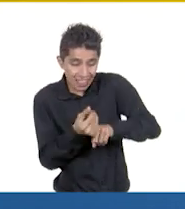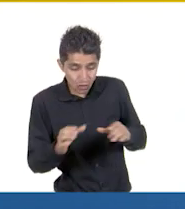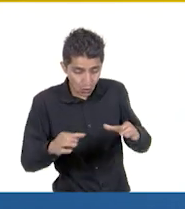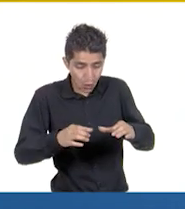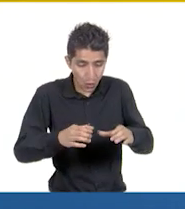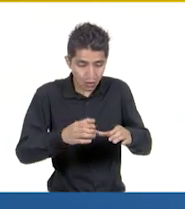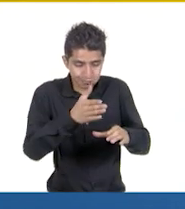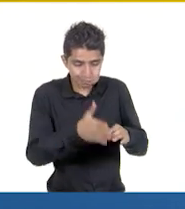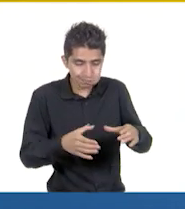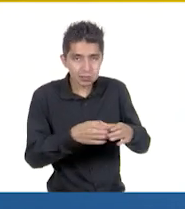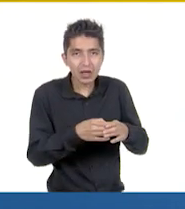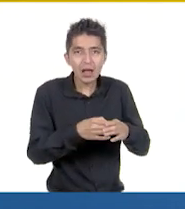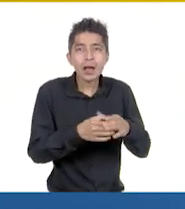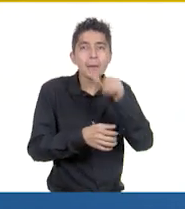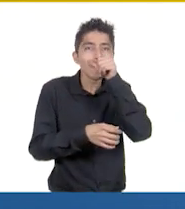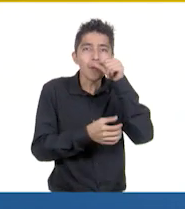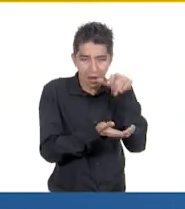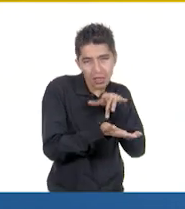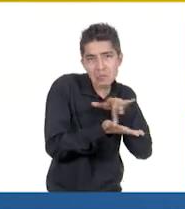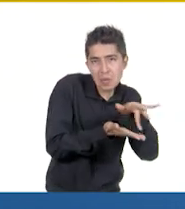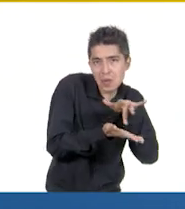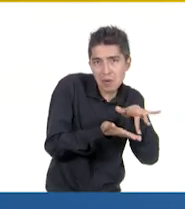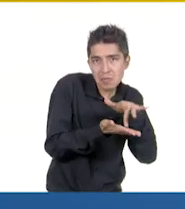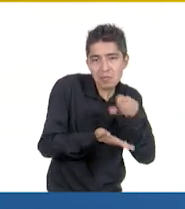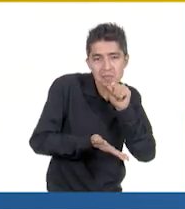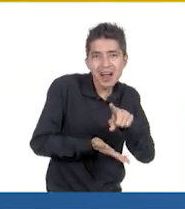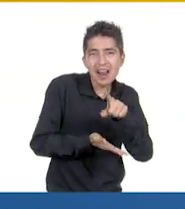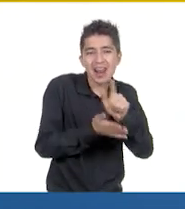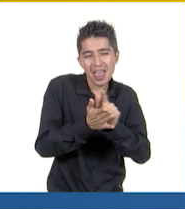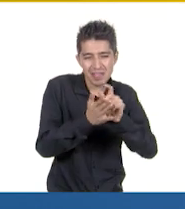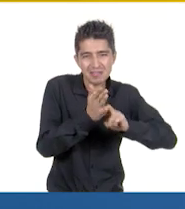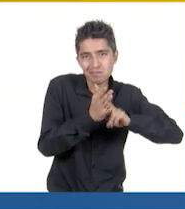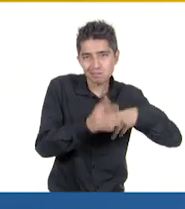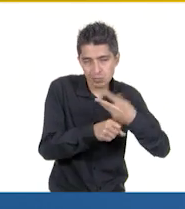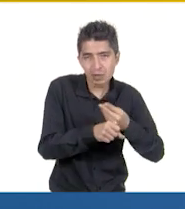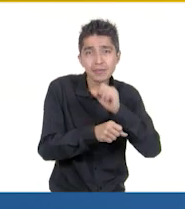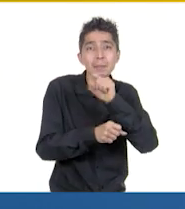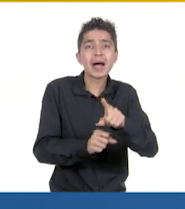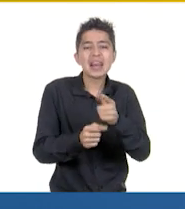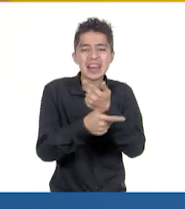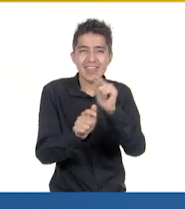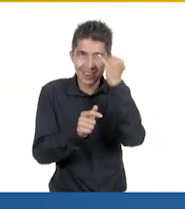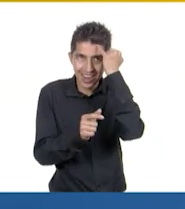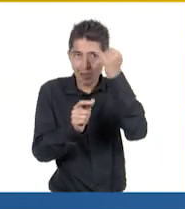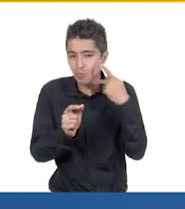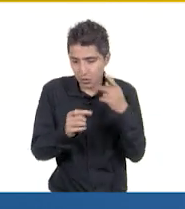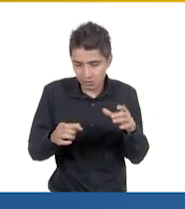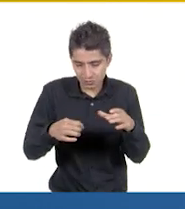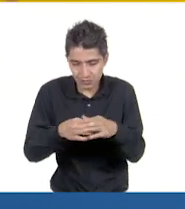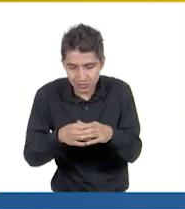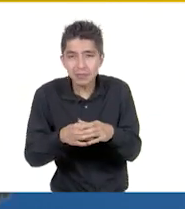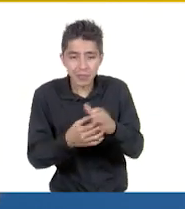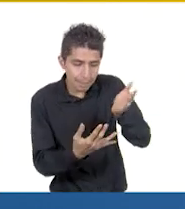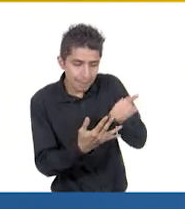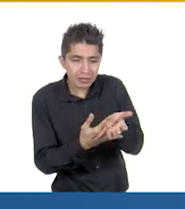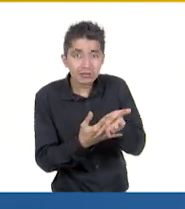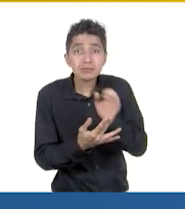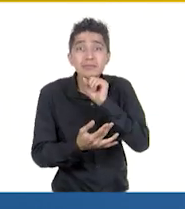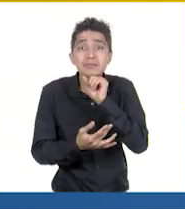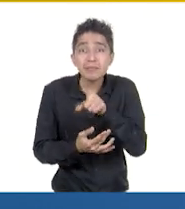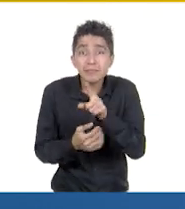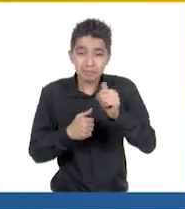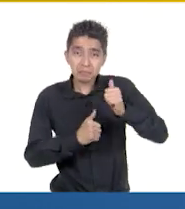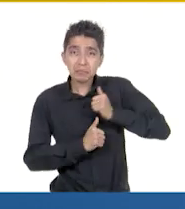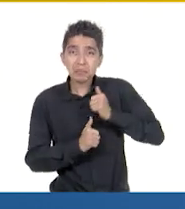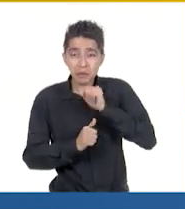liberales civiles, que apoyaban a Benito Juárez desde la Guerra de Reforma, y los liberales que fueron destacándose dentro del ejército